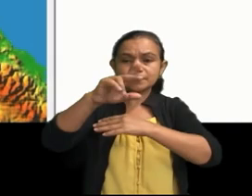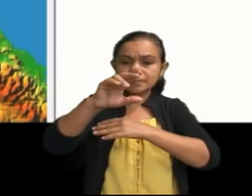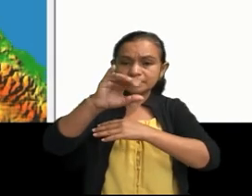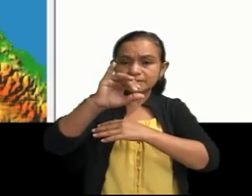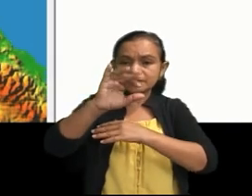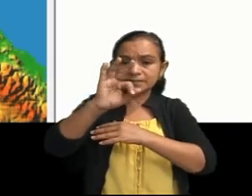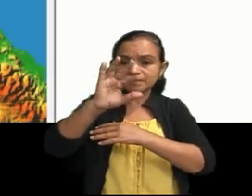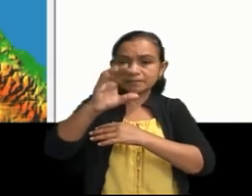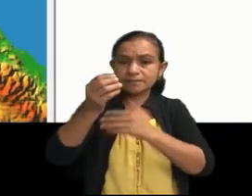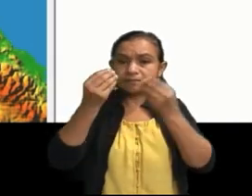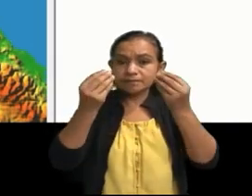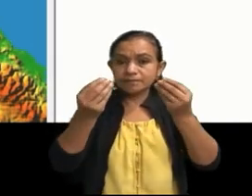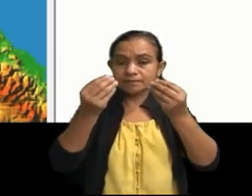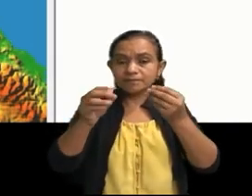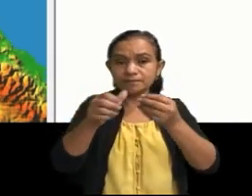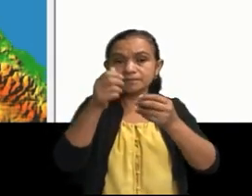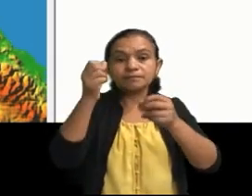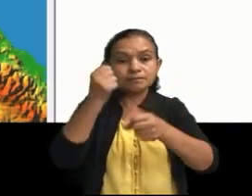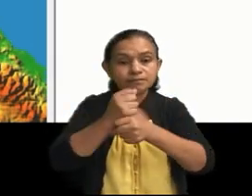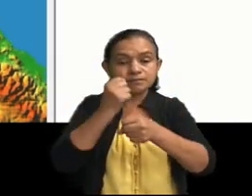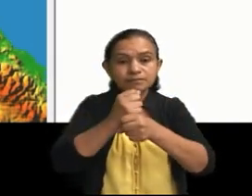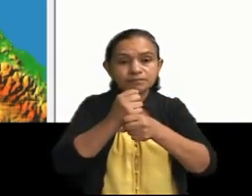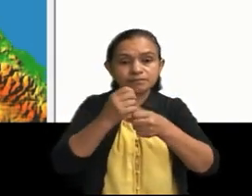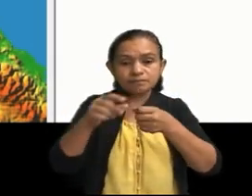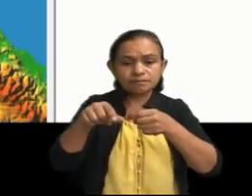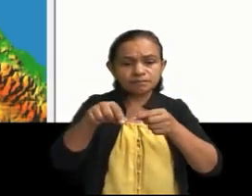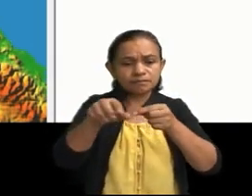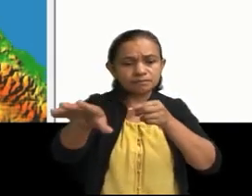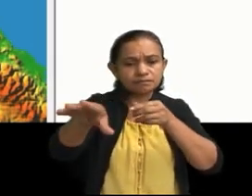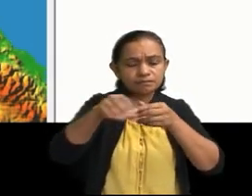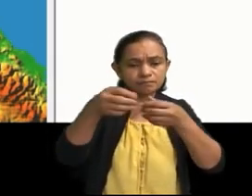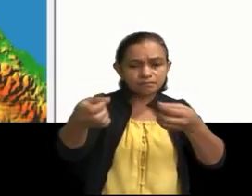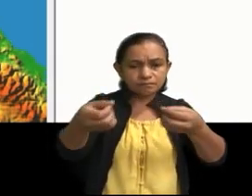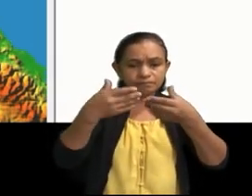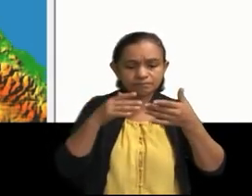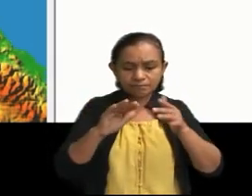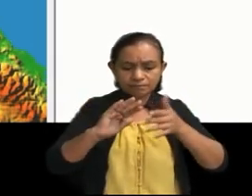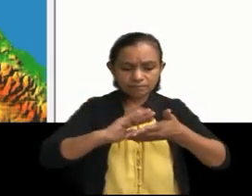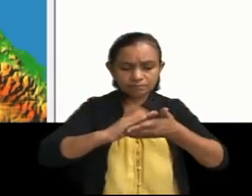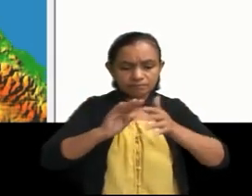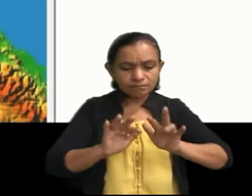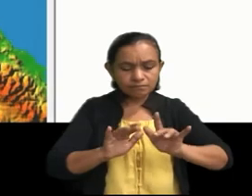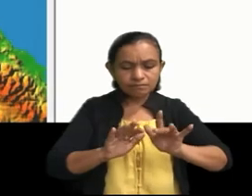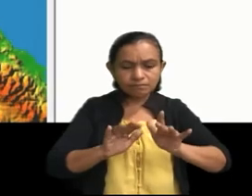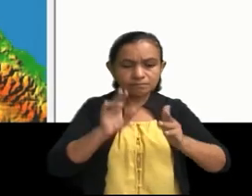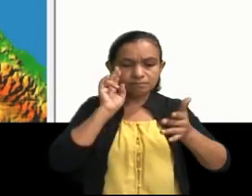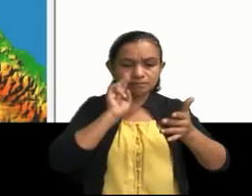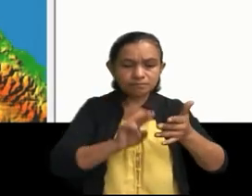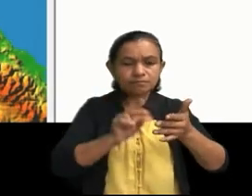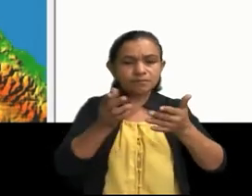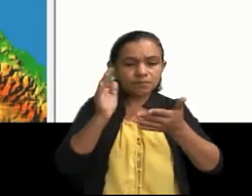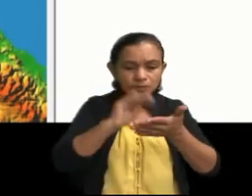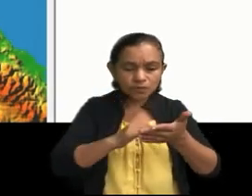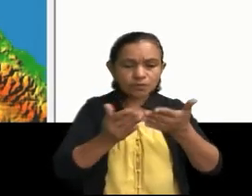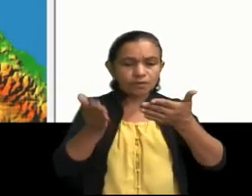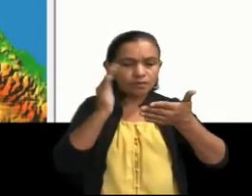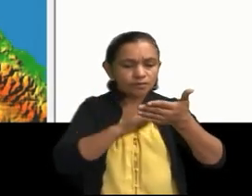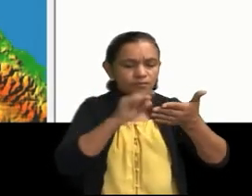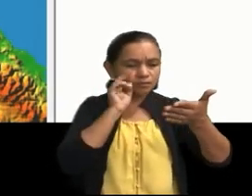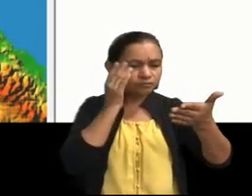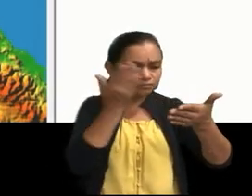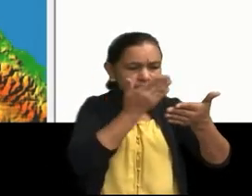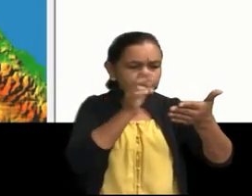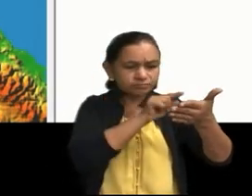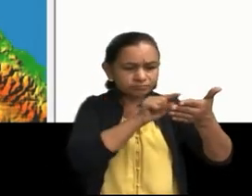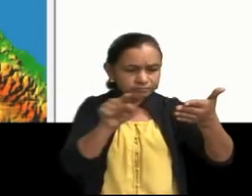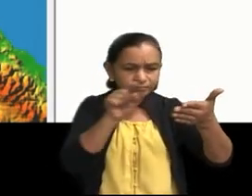Muchos programas trabajan automáticamente. Recibimos la información, se procesa una y otra vez para esto,